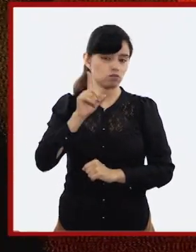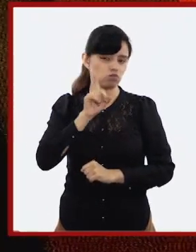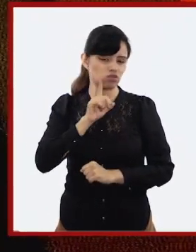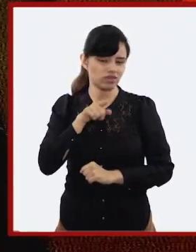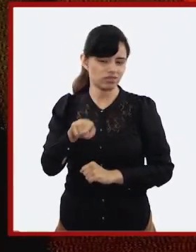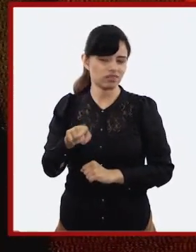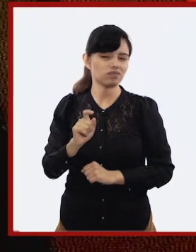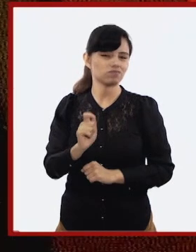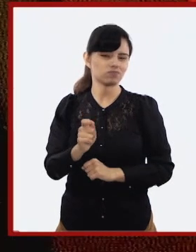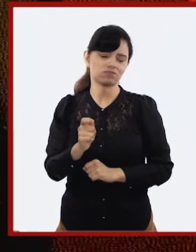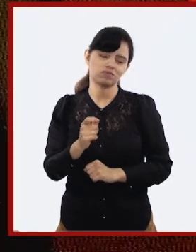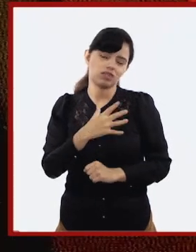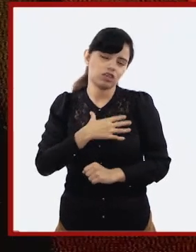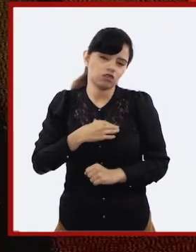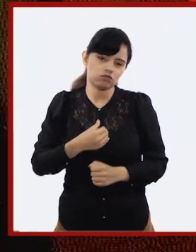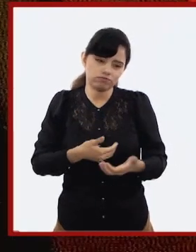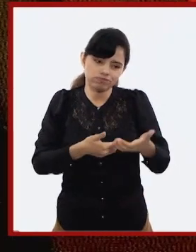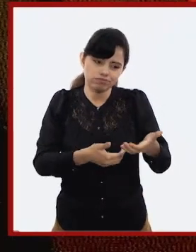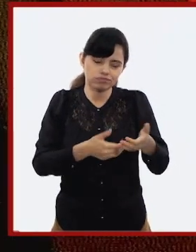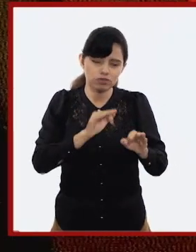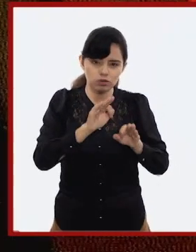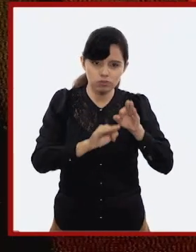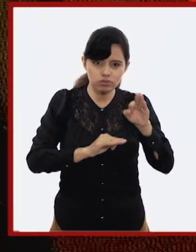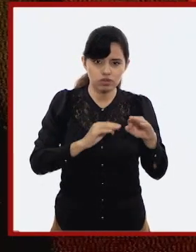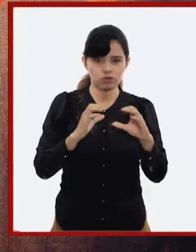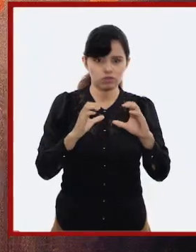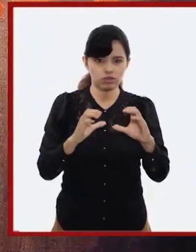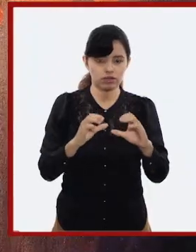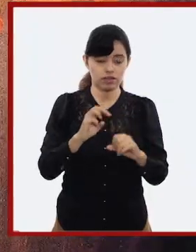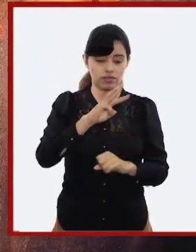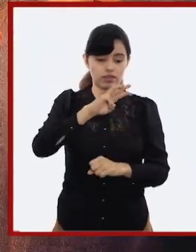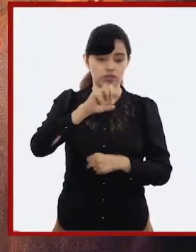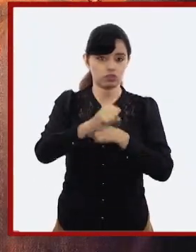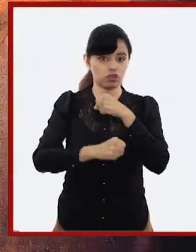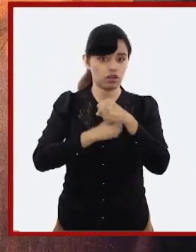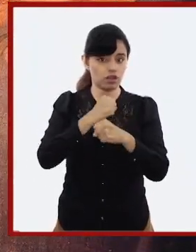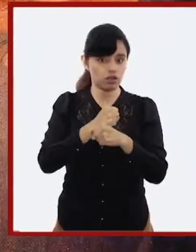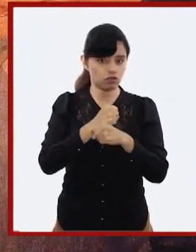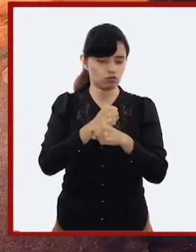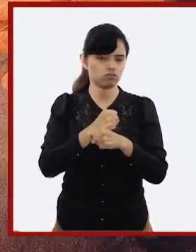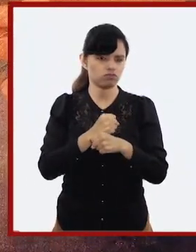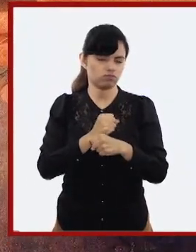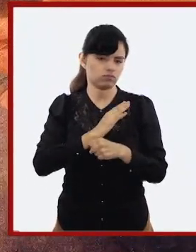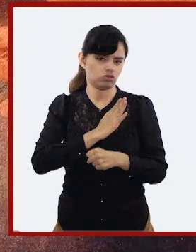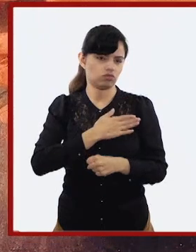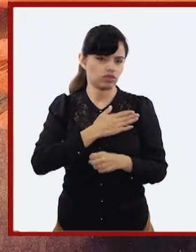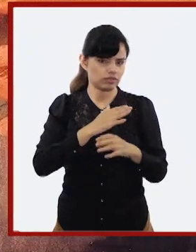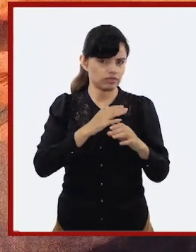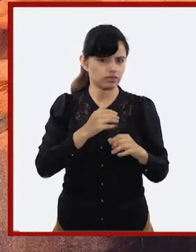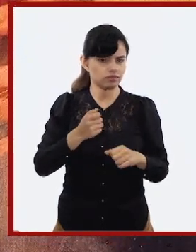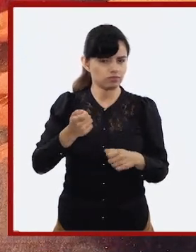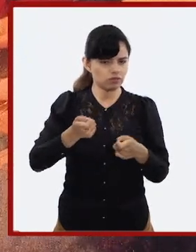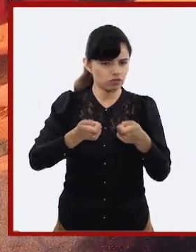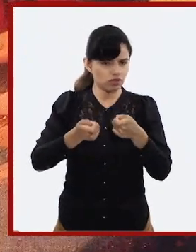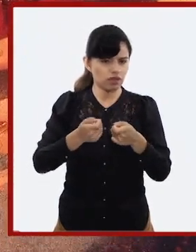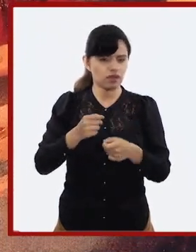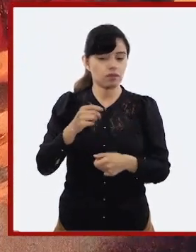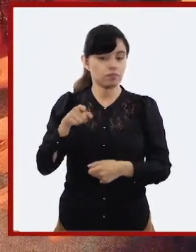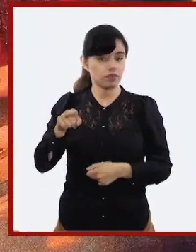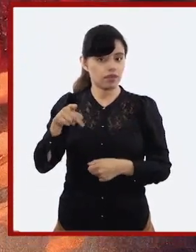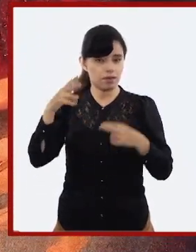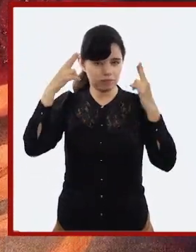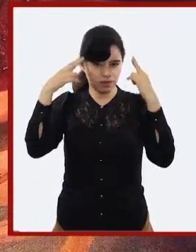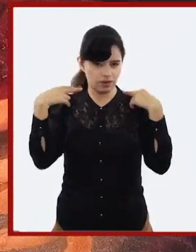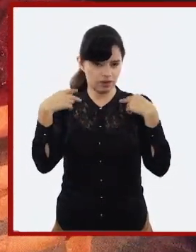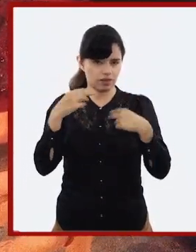reproducción. Durante los 300 años de vida colonial, el marianismo, o imitación de la Virgen María,